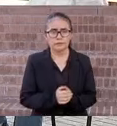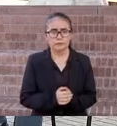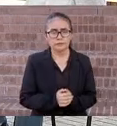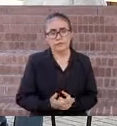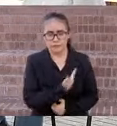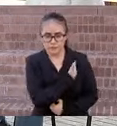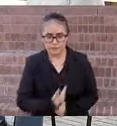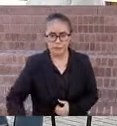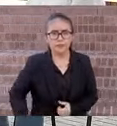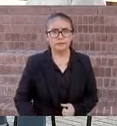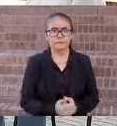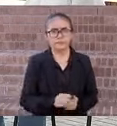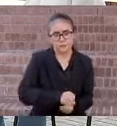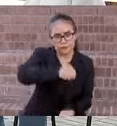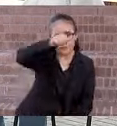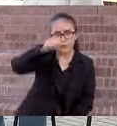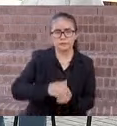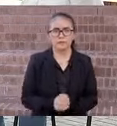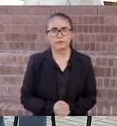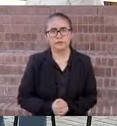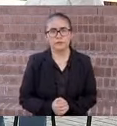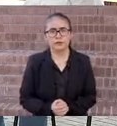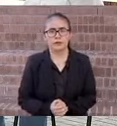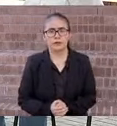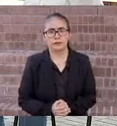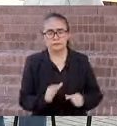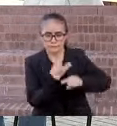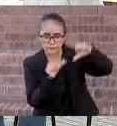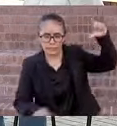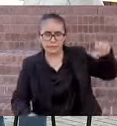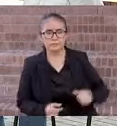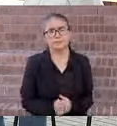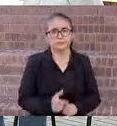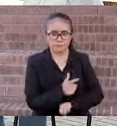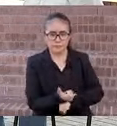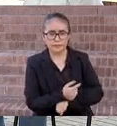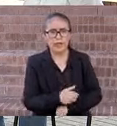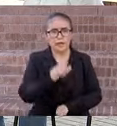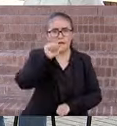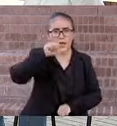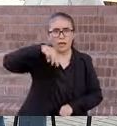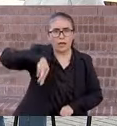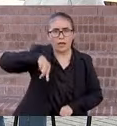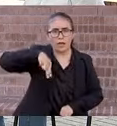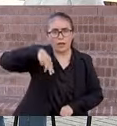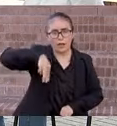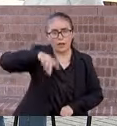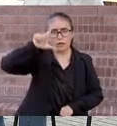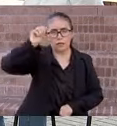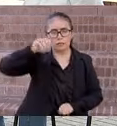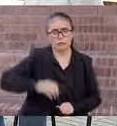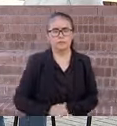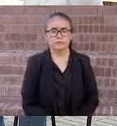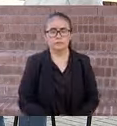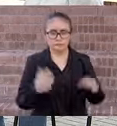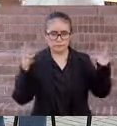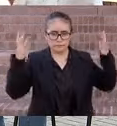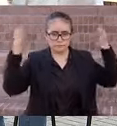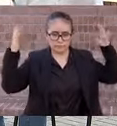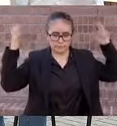el presidente constitucional de los estados unidos mexicanos licenciado andrés manuel lópez obrador